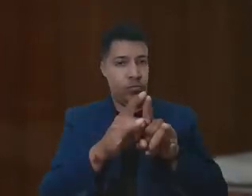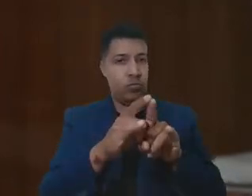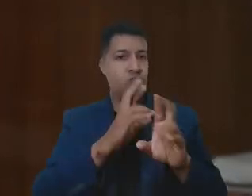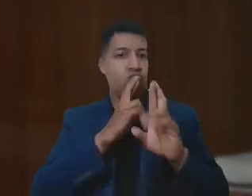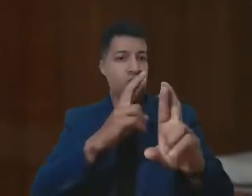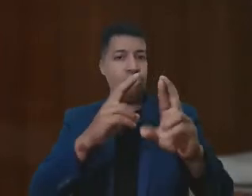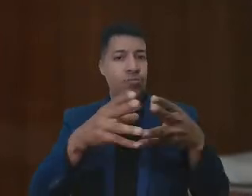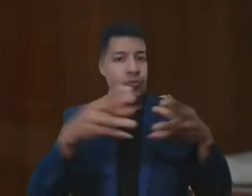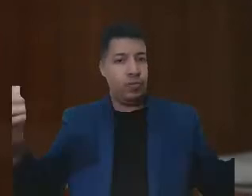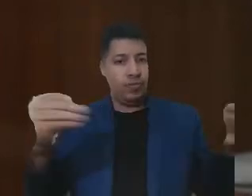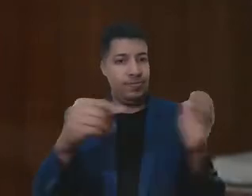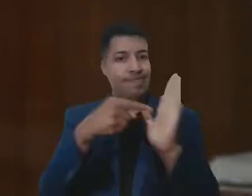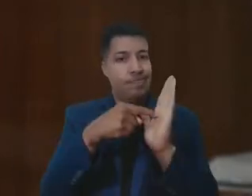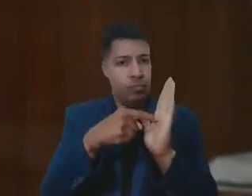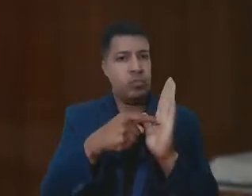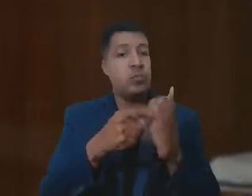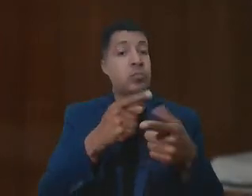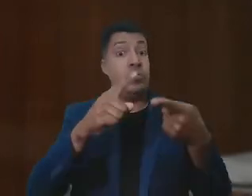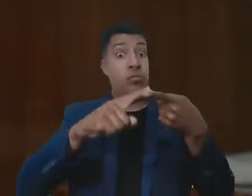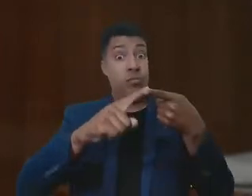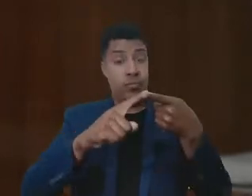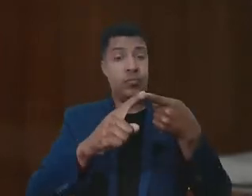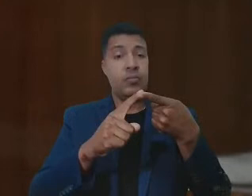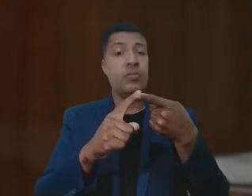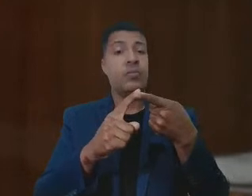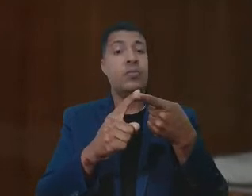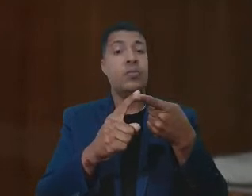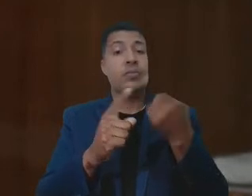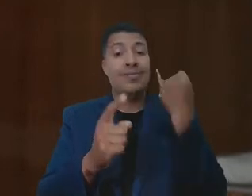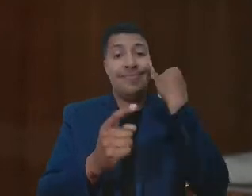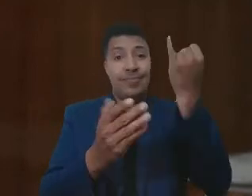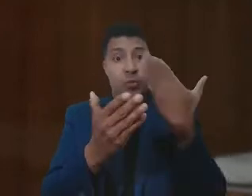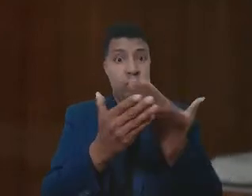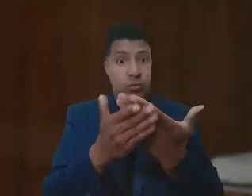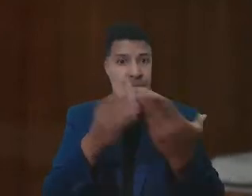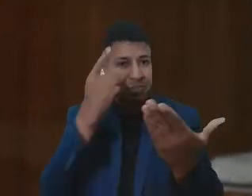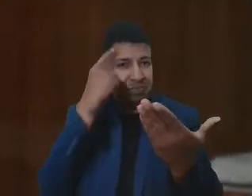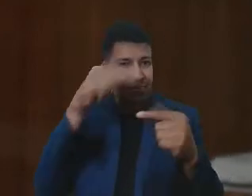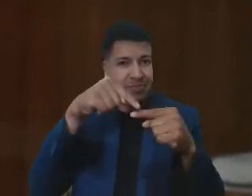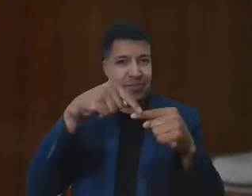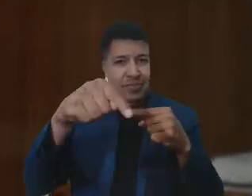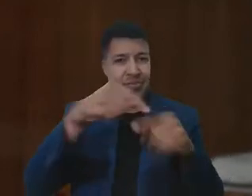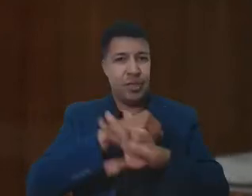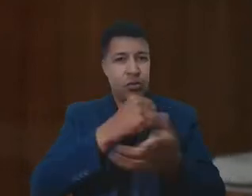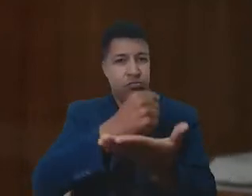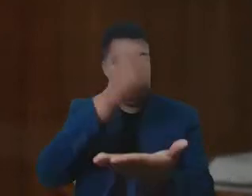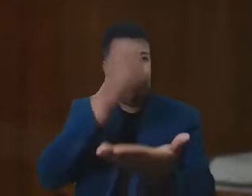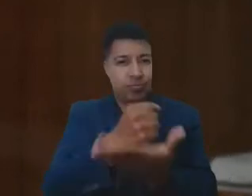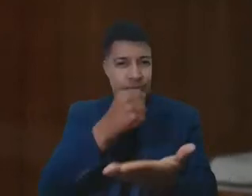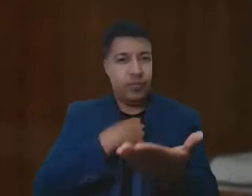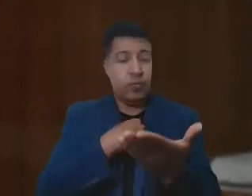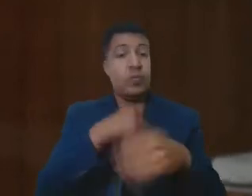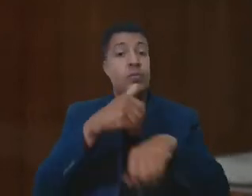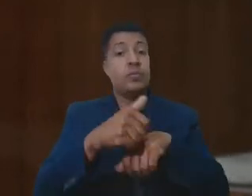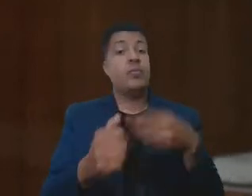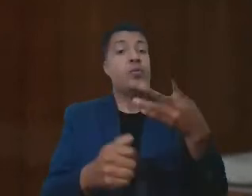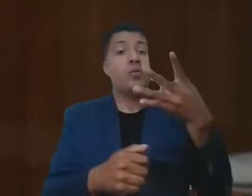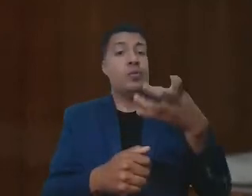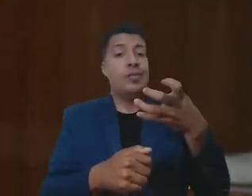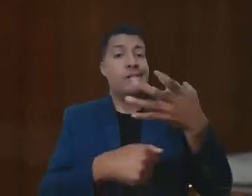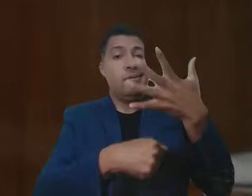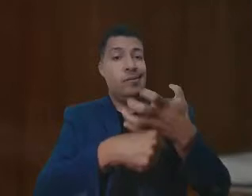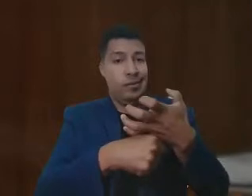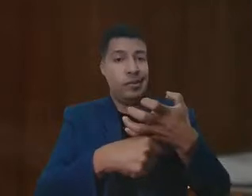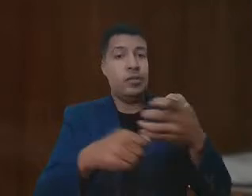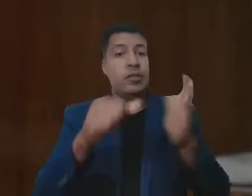Primero, es de aprobarse en lo conducente la iniciativa con proyecto de decreto por el que se reforman las fracciones cuarta y quinta del